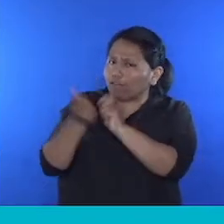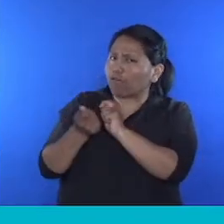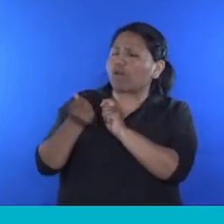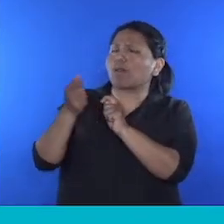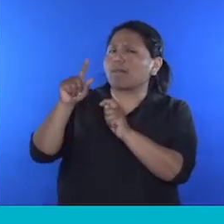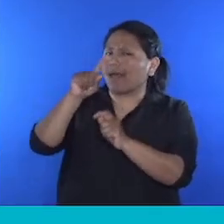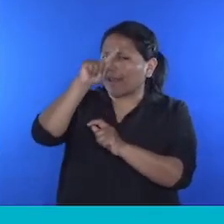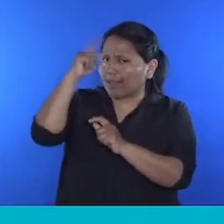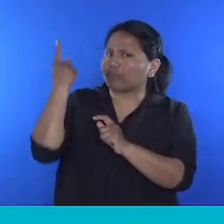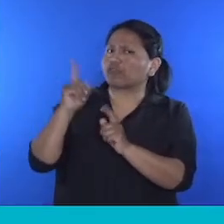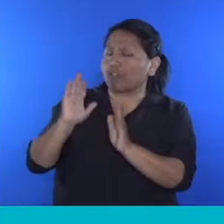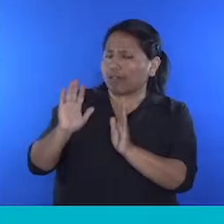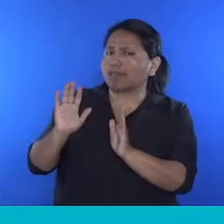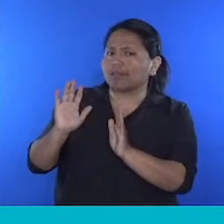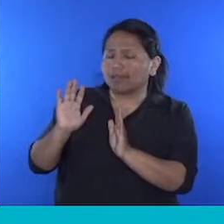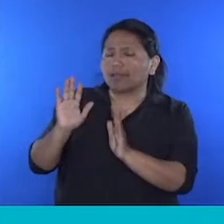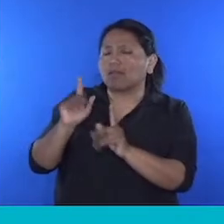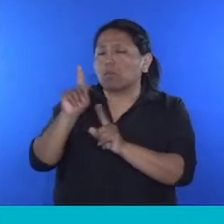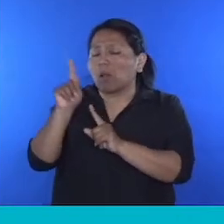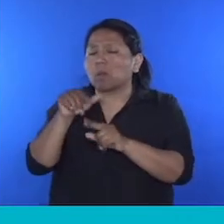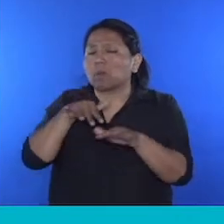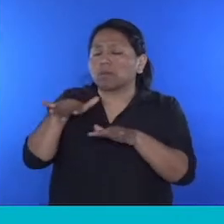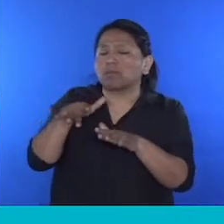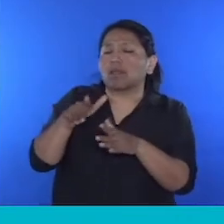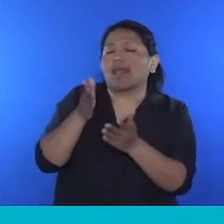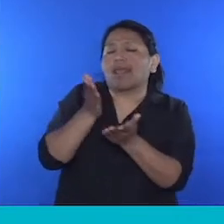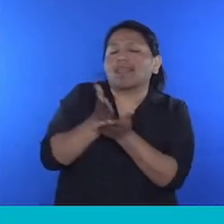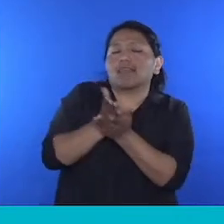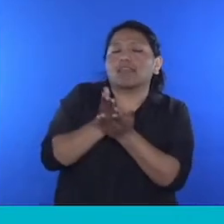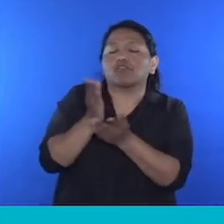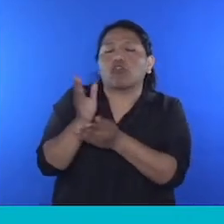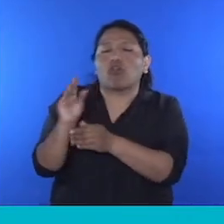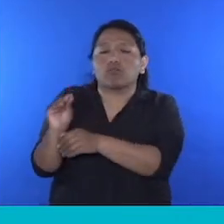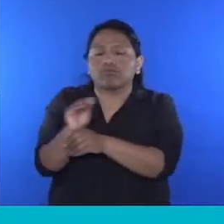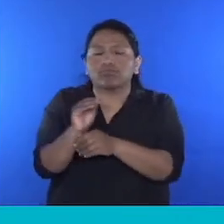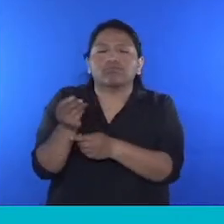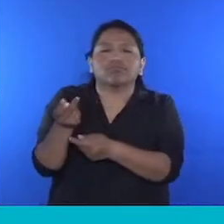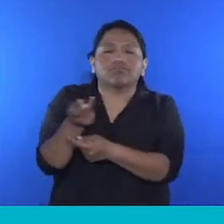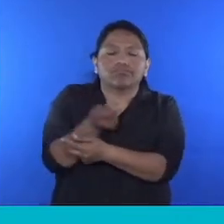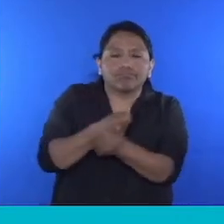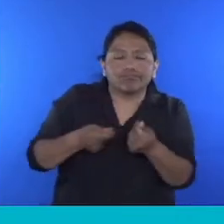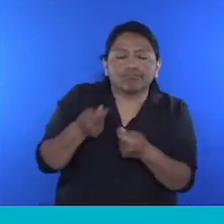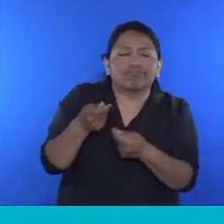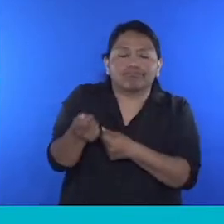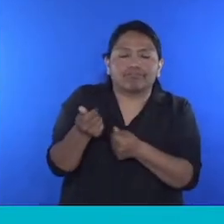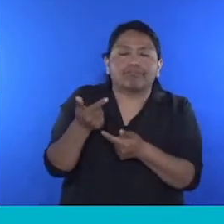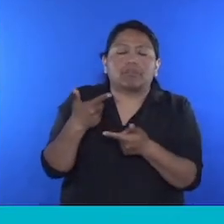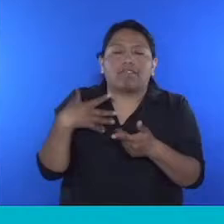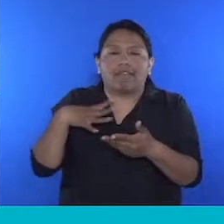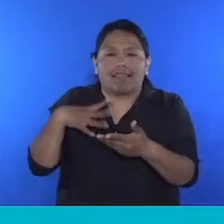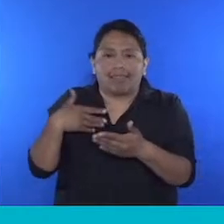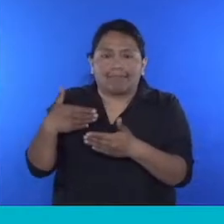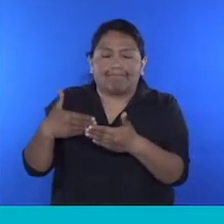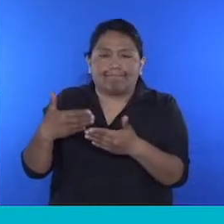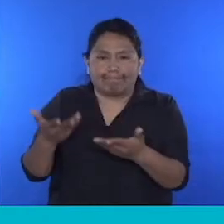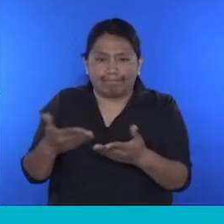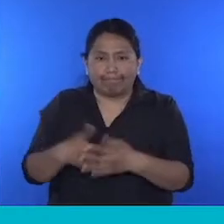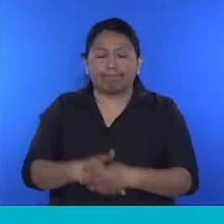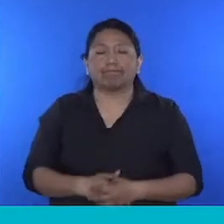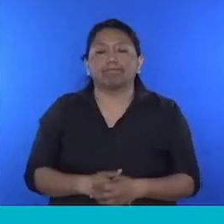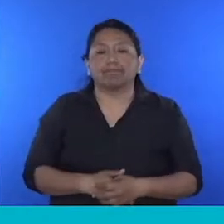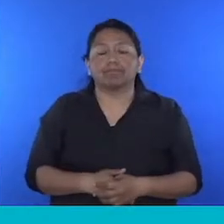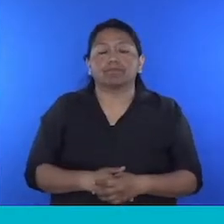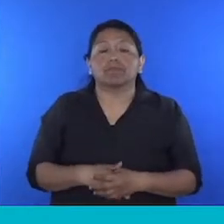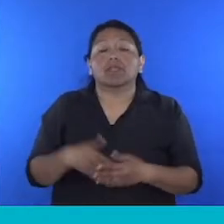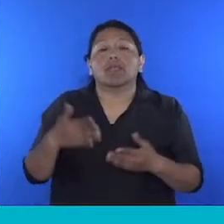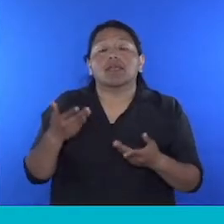nivel nacional y en algunos casos, como en el derechos de consumidores y usuarios, se quedan a mitad de camino.